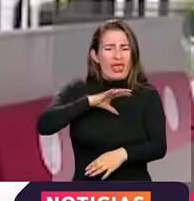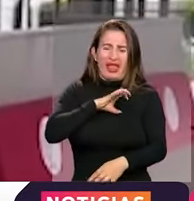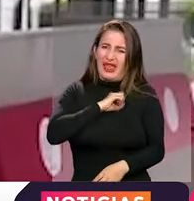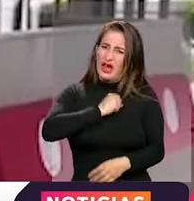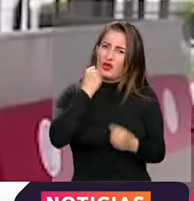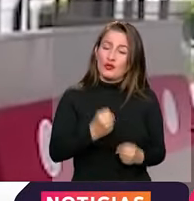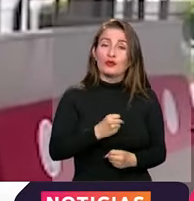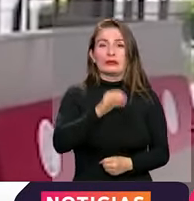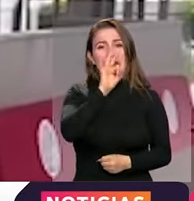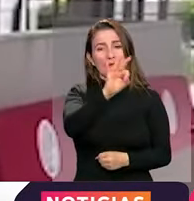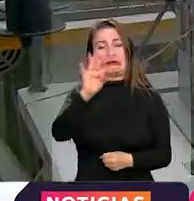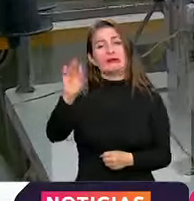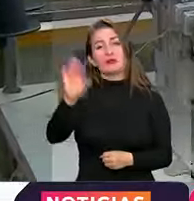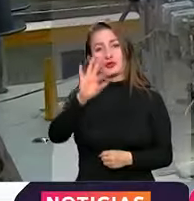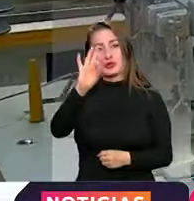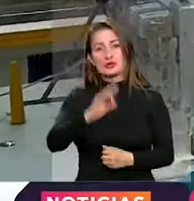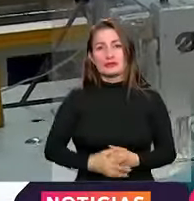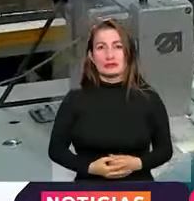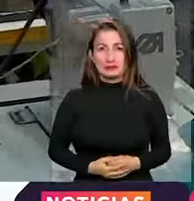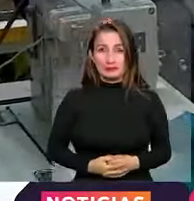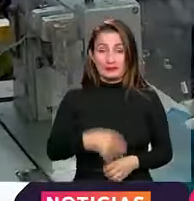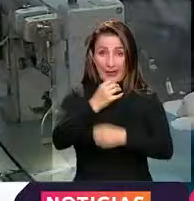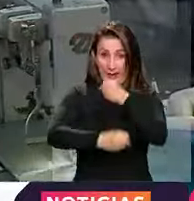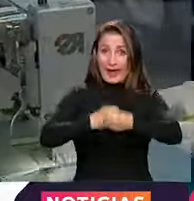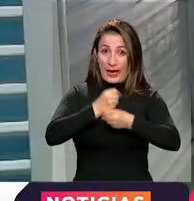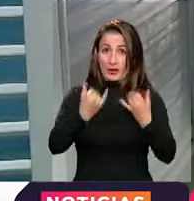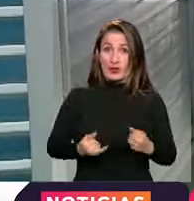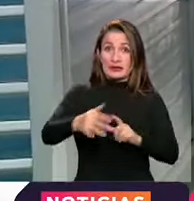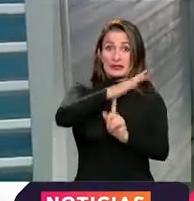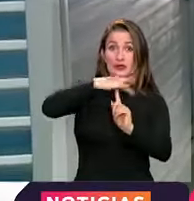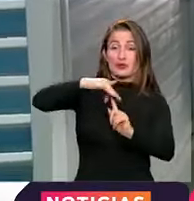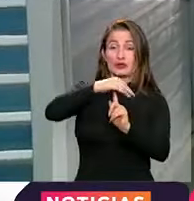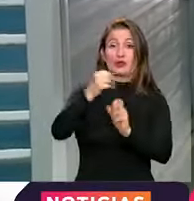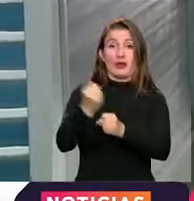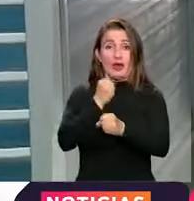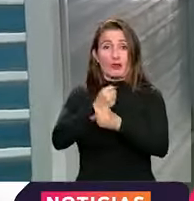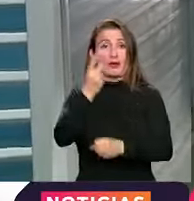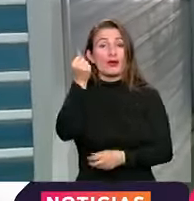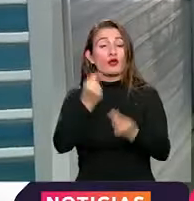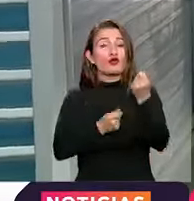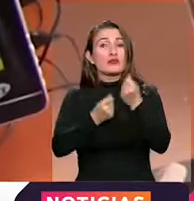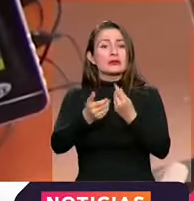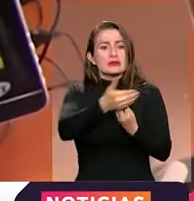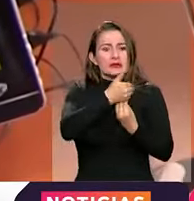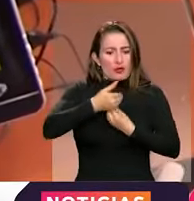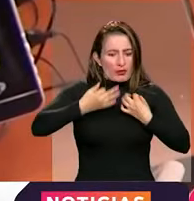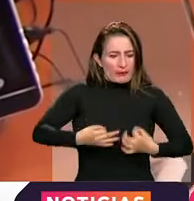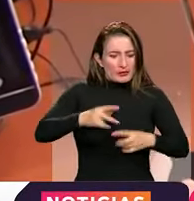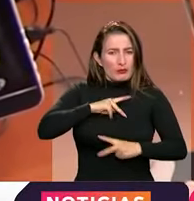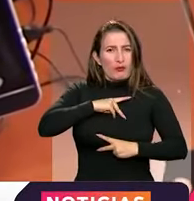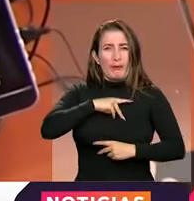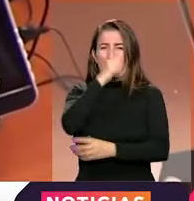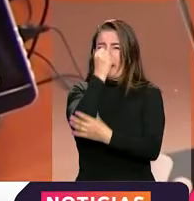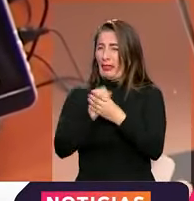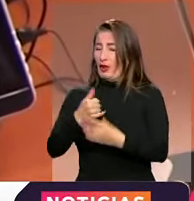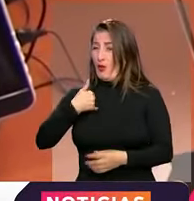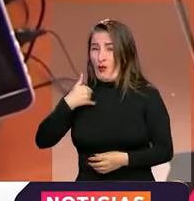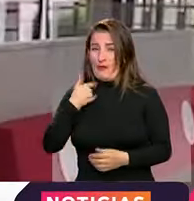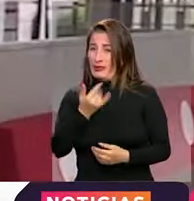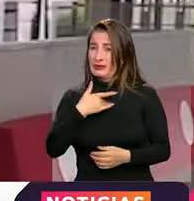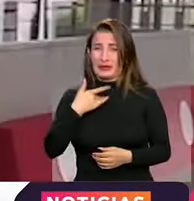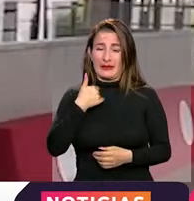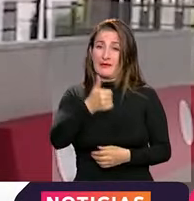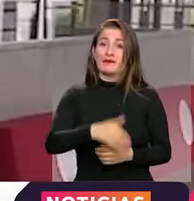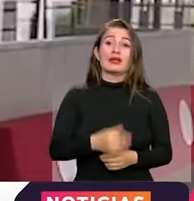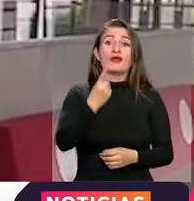con un 33%. Este año la situación laboral, económica y de seguridad personal ha empeorado para los jóvenes.